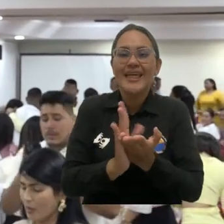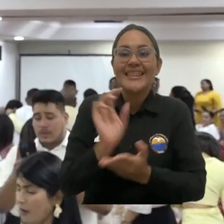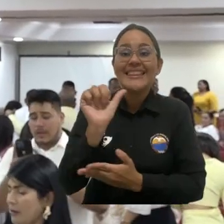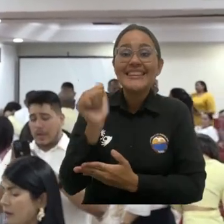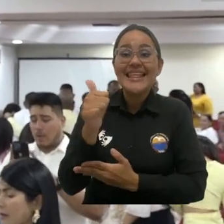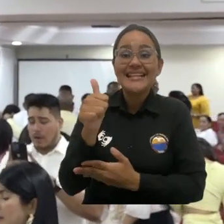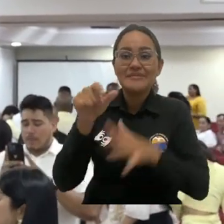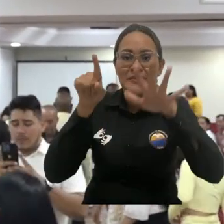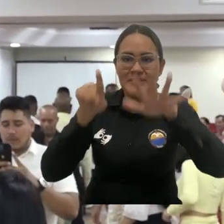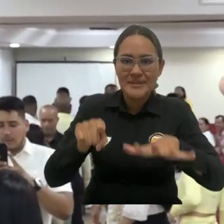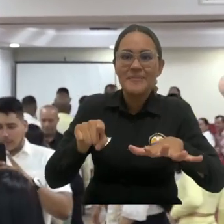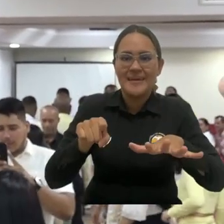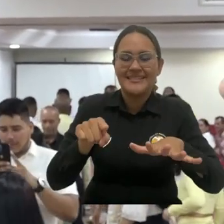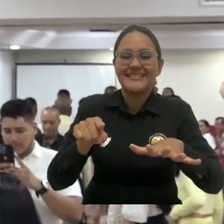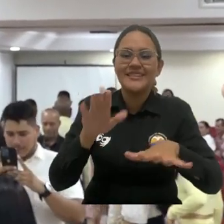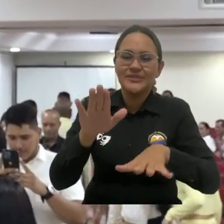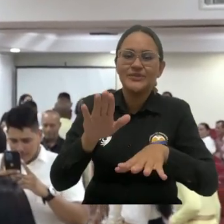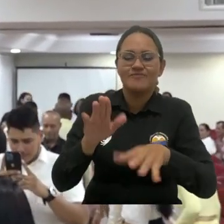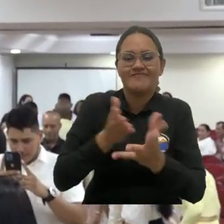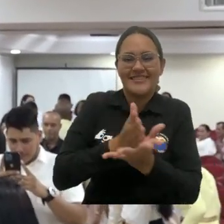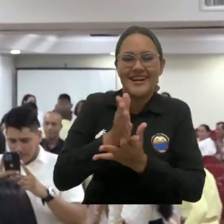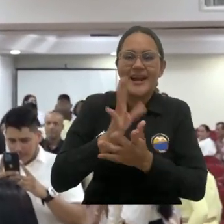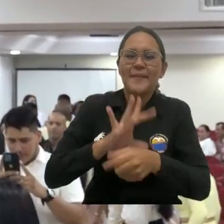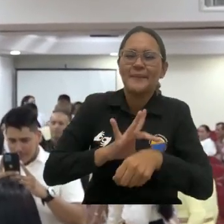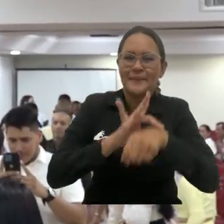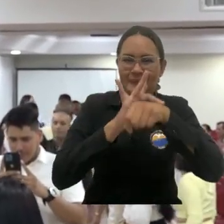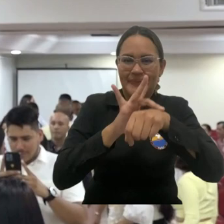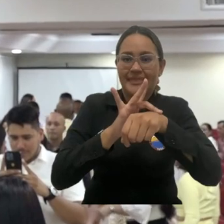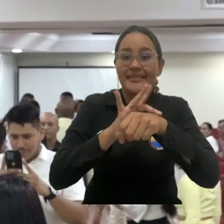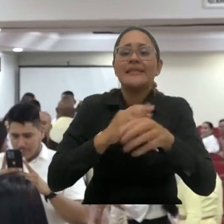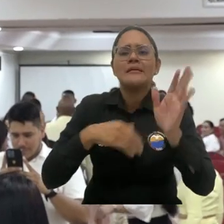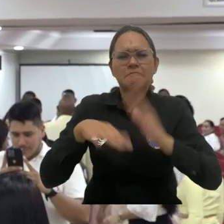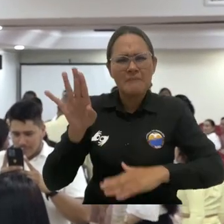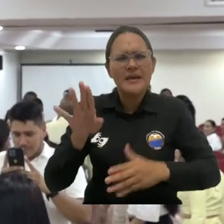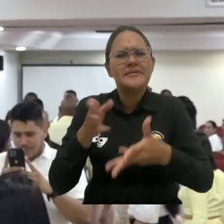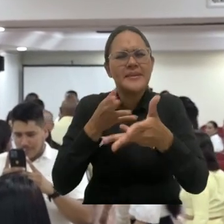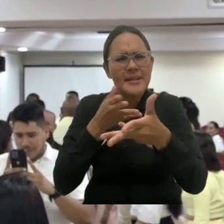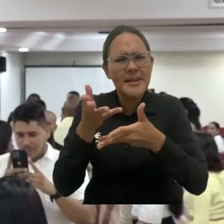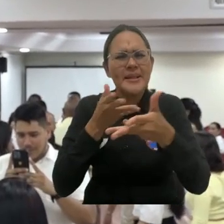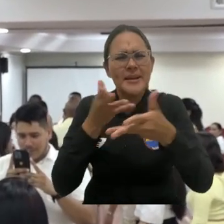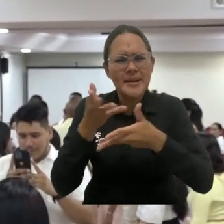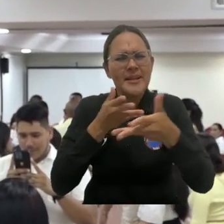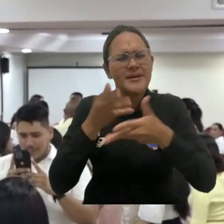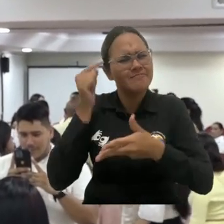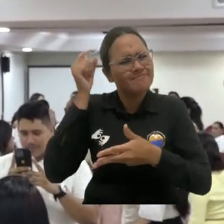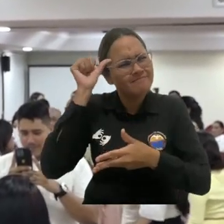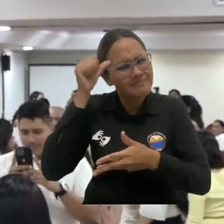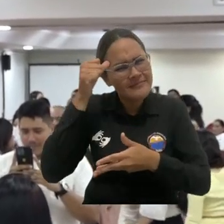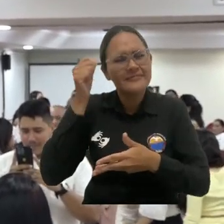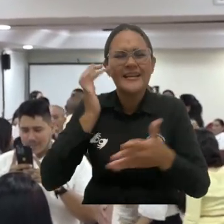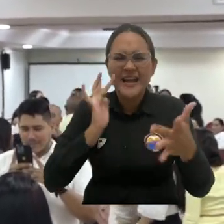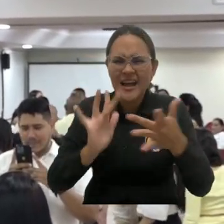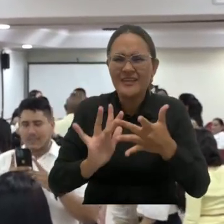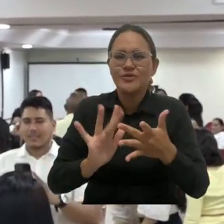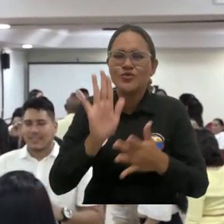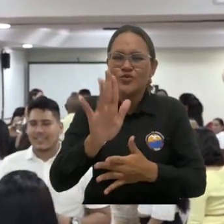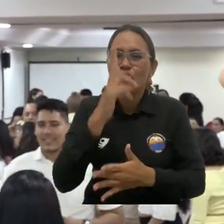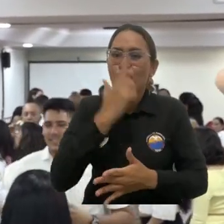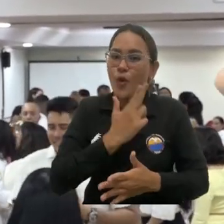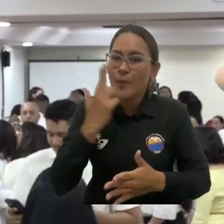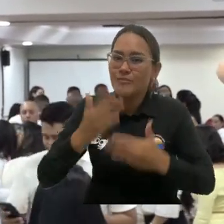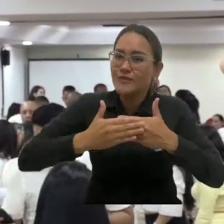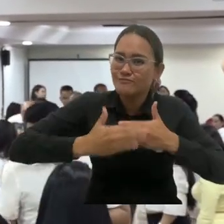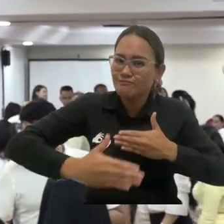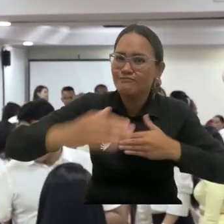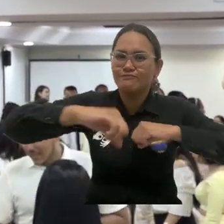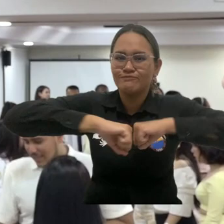medicina, donde buscamos resaltar esos valores éticos en la medicina y sobre todo enfrentar a los estudiantes al compromiso que van a adquirir